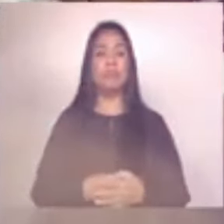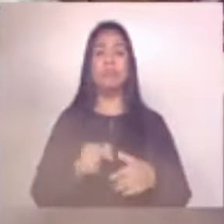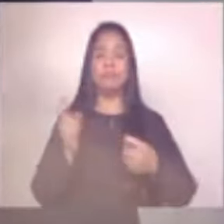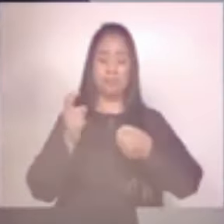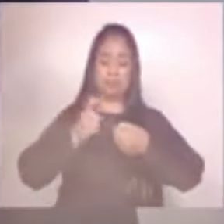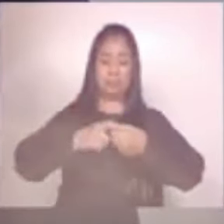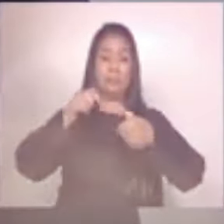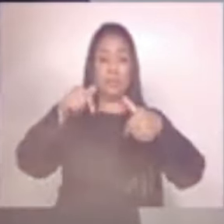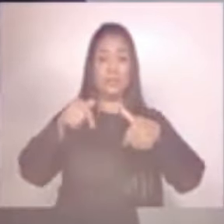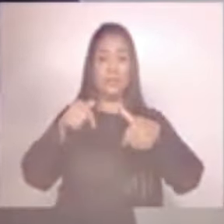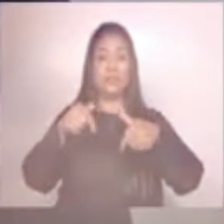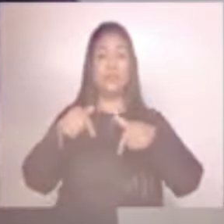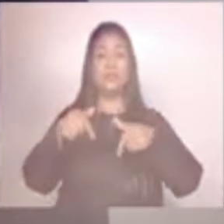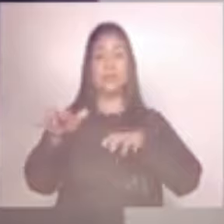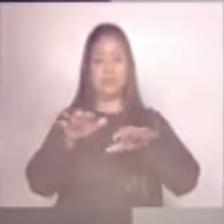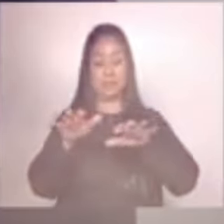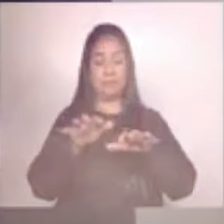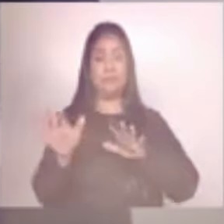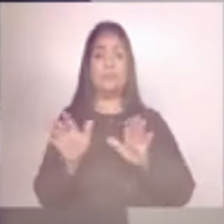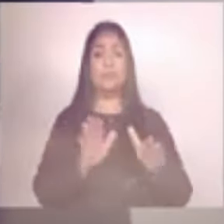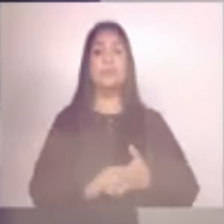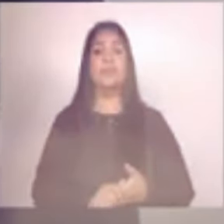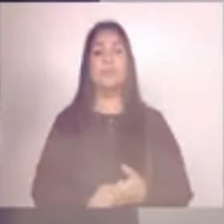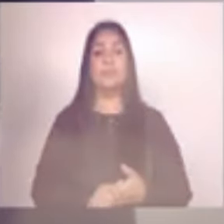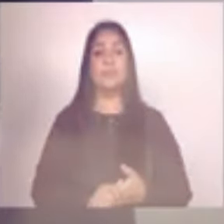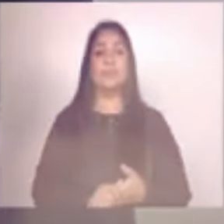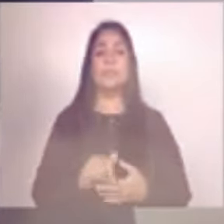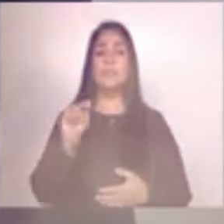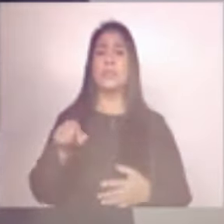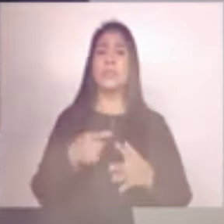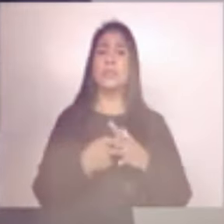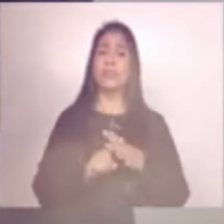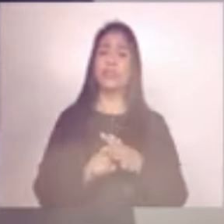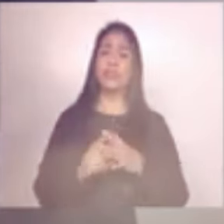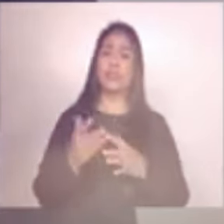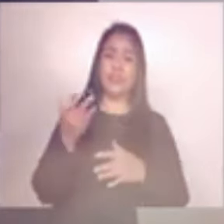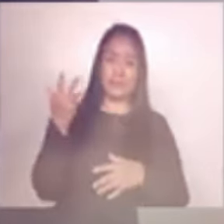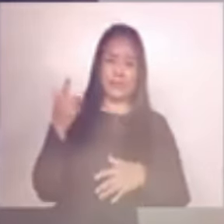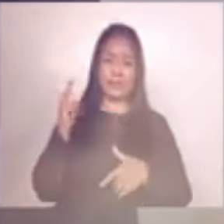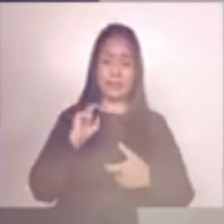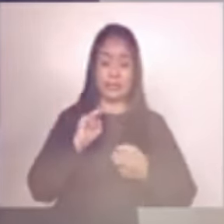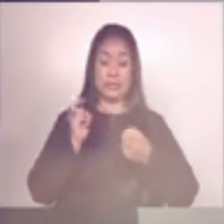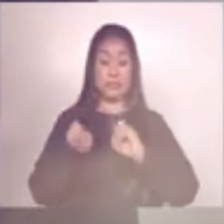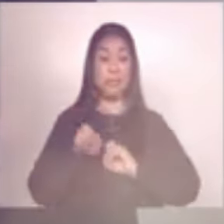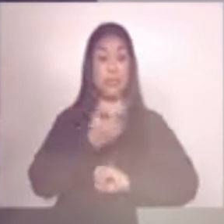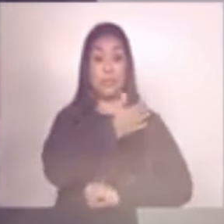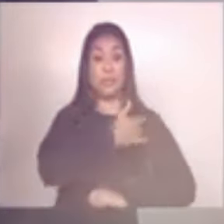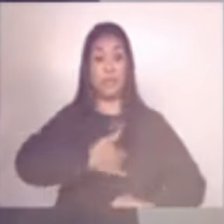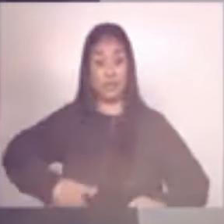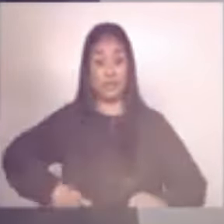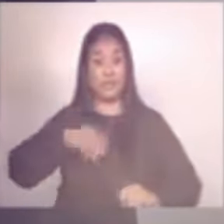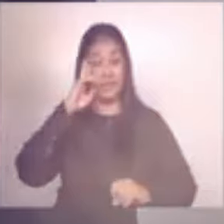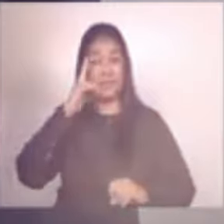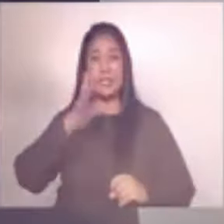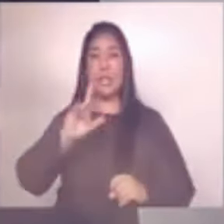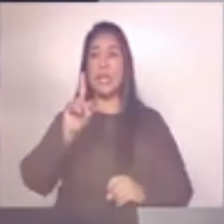participar en este evento. Desde el inicio de la transición, ya hace casi